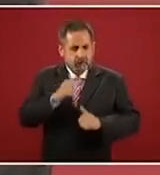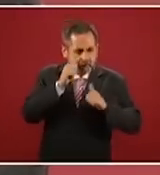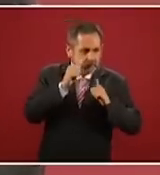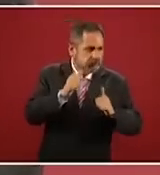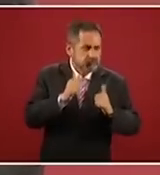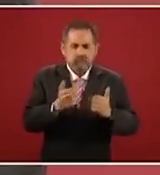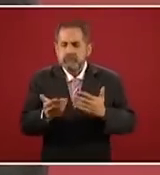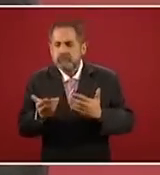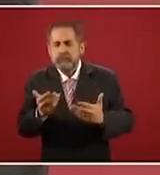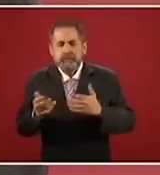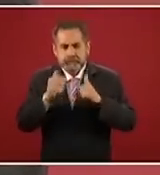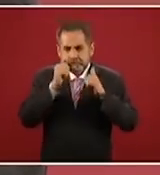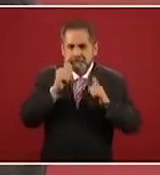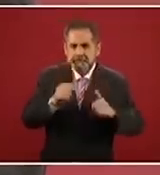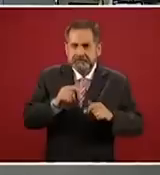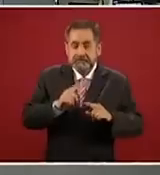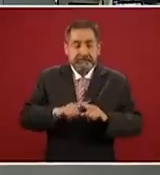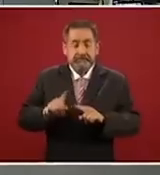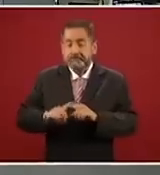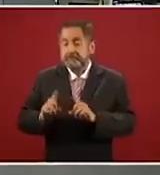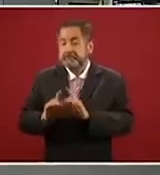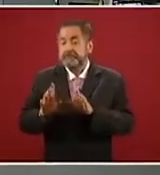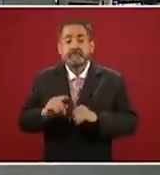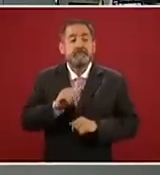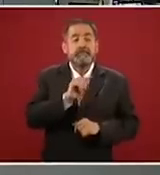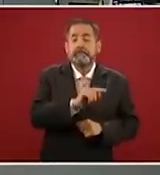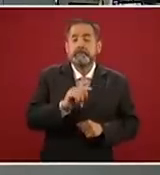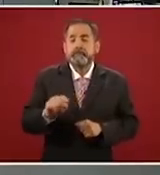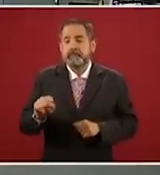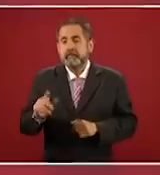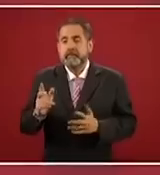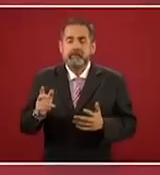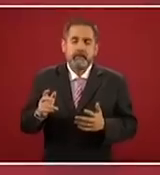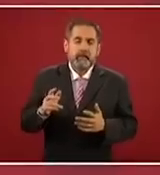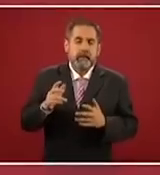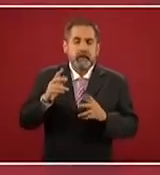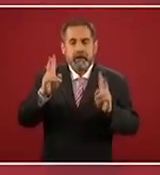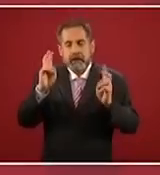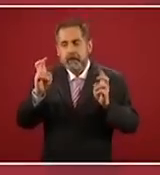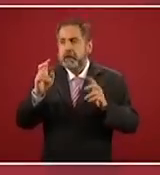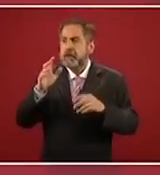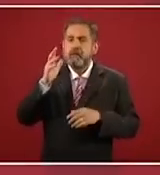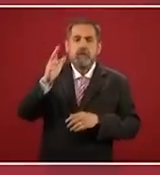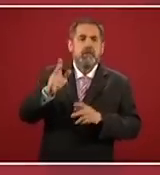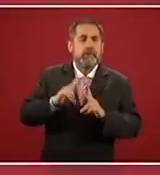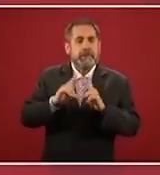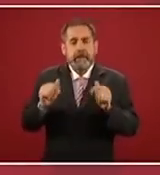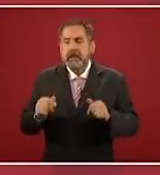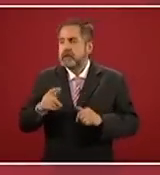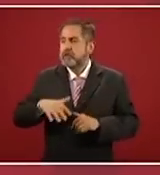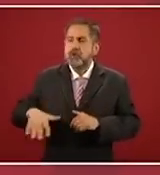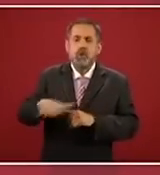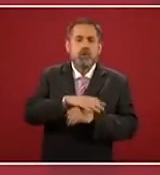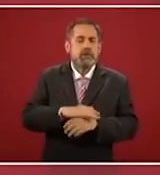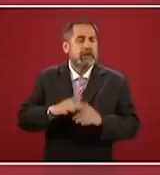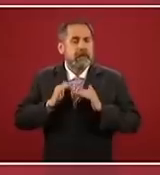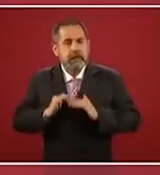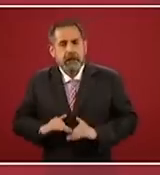atendiendo todo lo que tiene que ver con la paz, con la tranquilidad, con